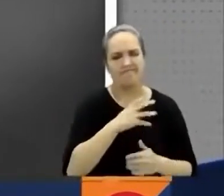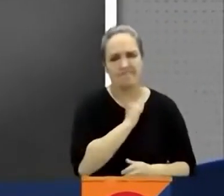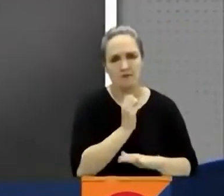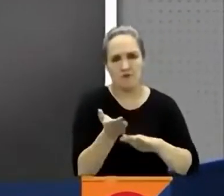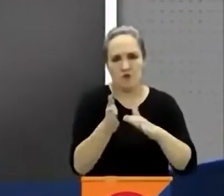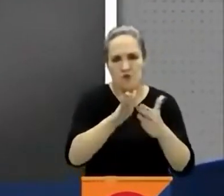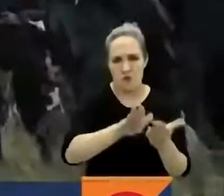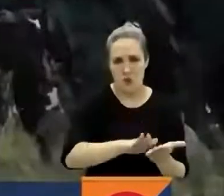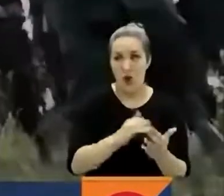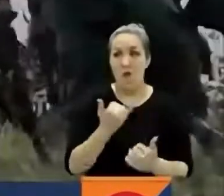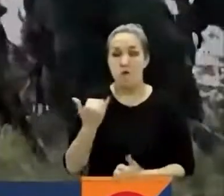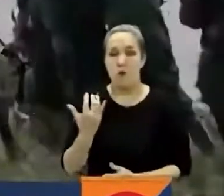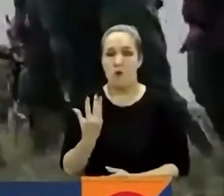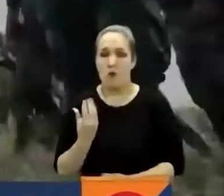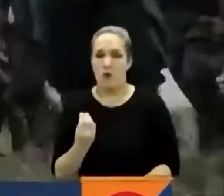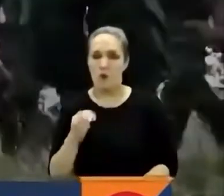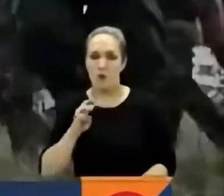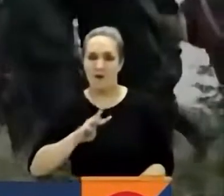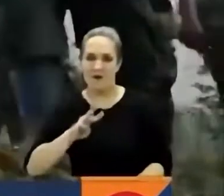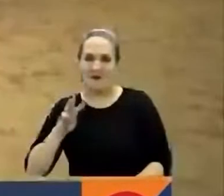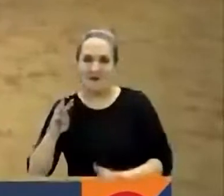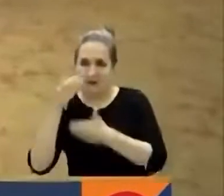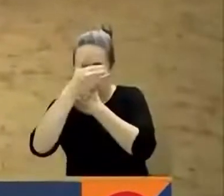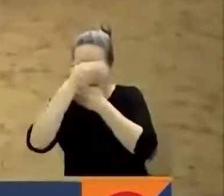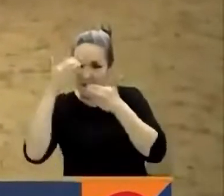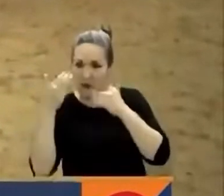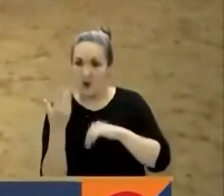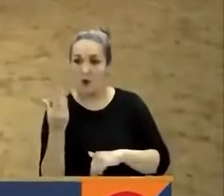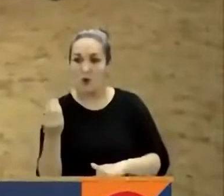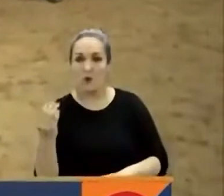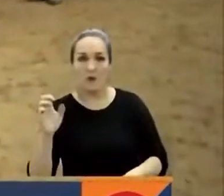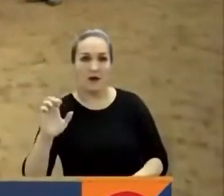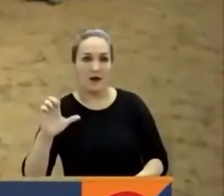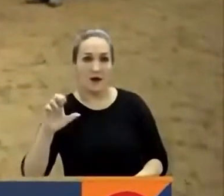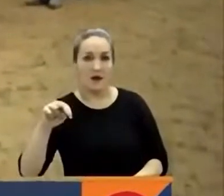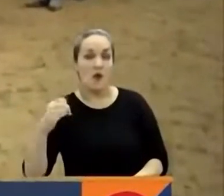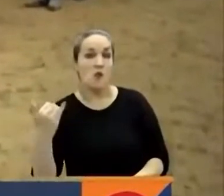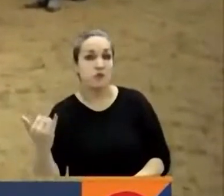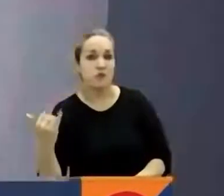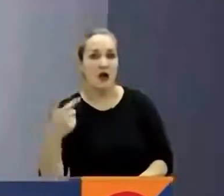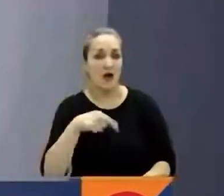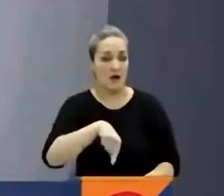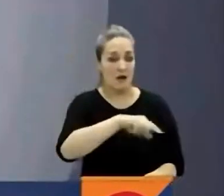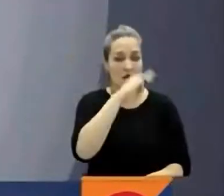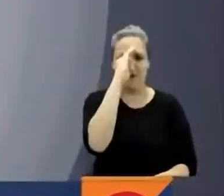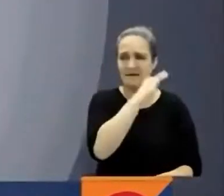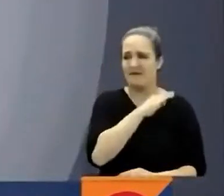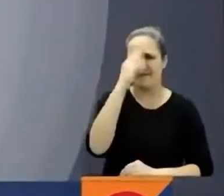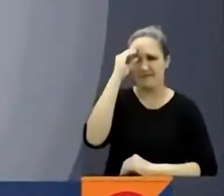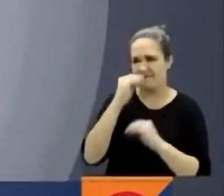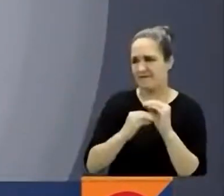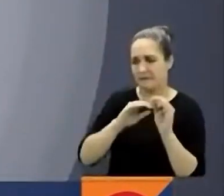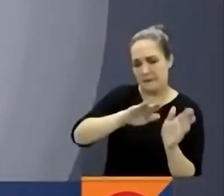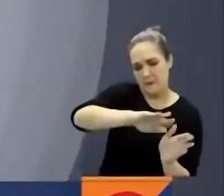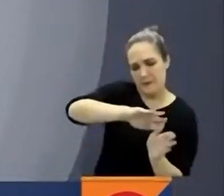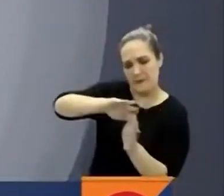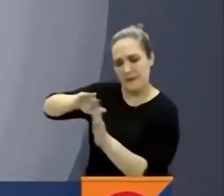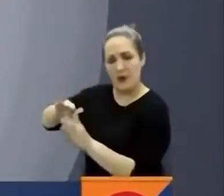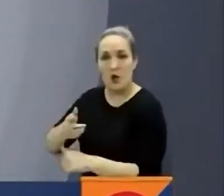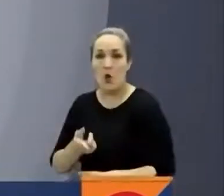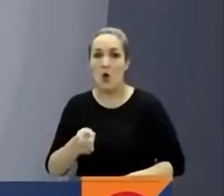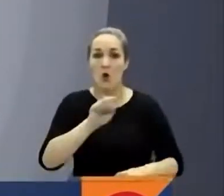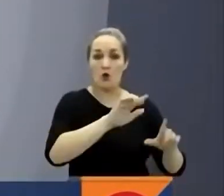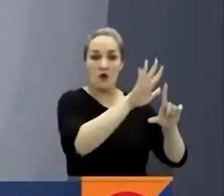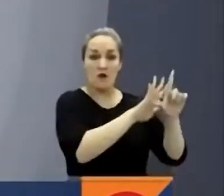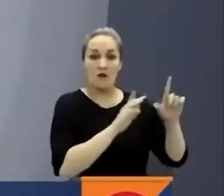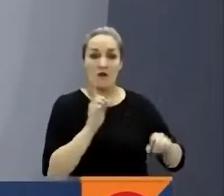zona operan el Frente 33 de las disidencias de las FARC y el ELN. El ejército rechazó el asesinato. Por otro lado, en video quedó grabada la